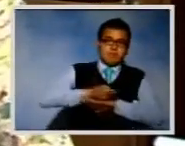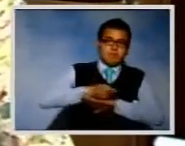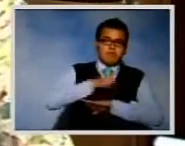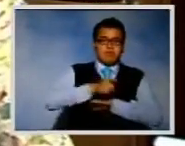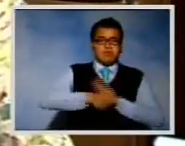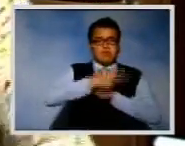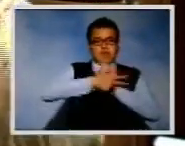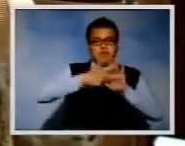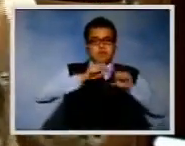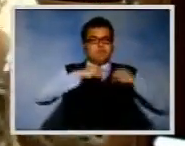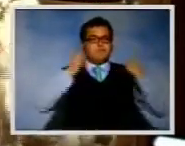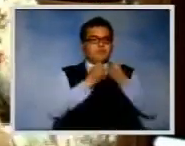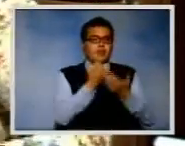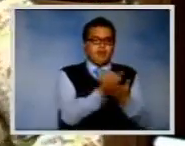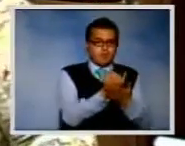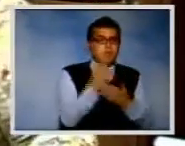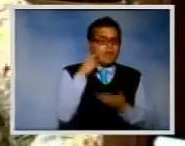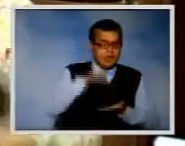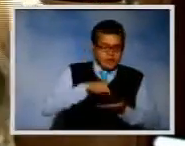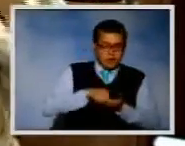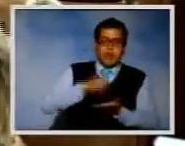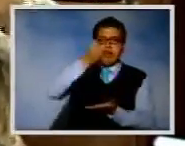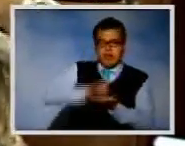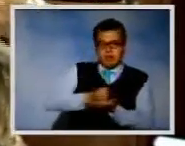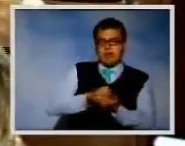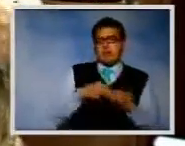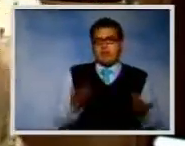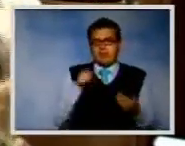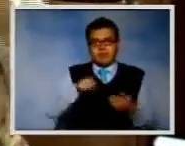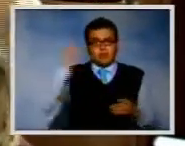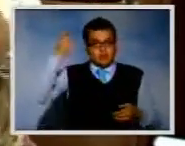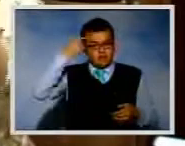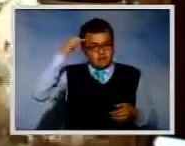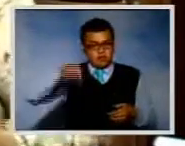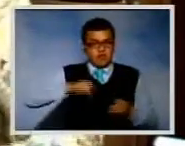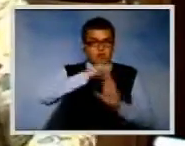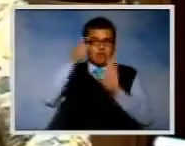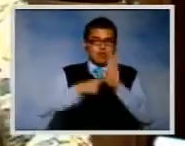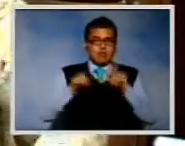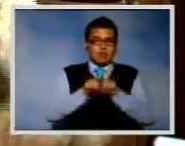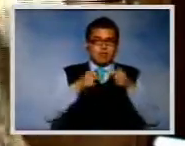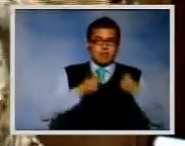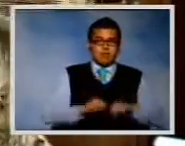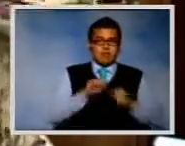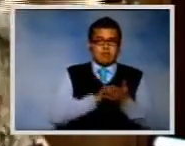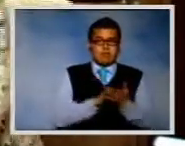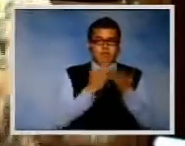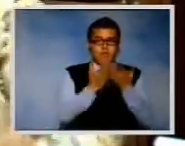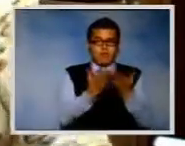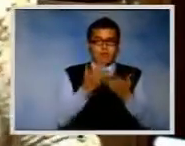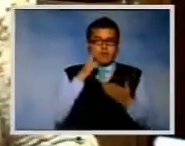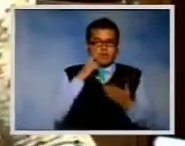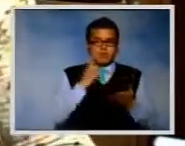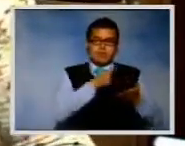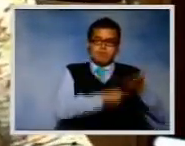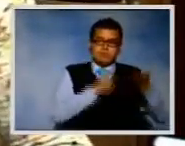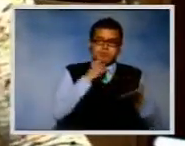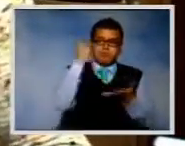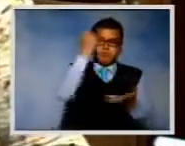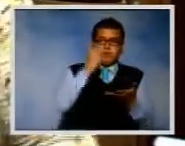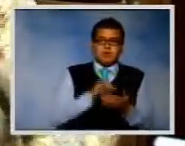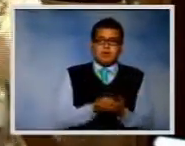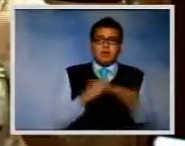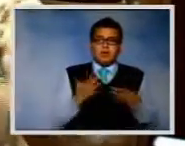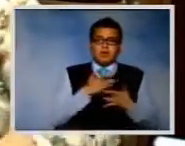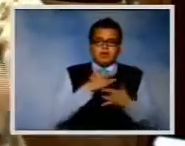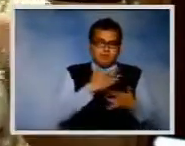Corte Constitucional y eso es lo que obliga a que este Gobierno tenga que hacer el esfuerzo fiscal. Aquí no hay actos de dádiva ni de